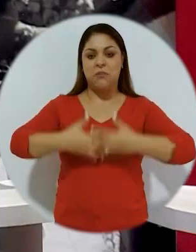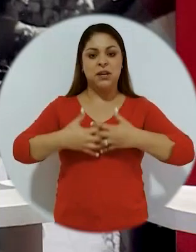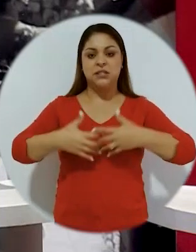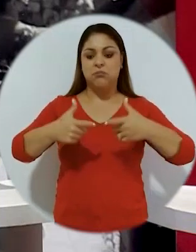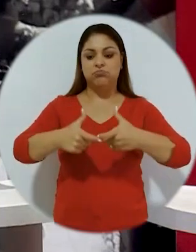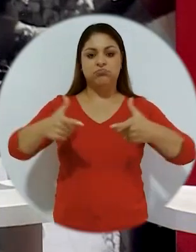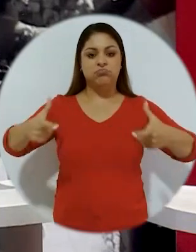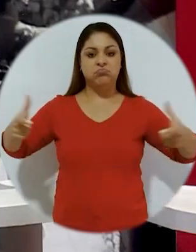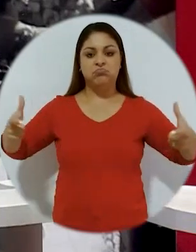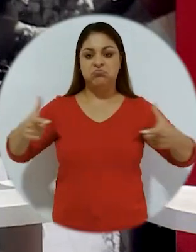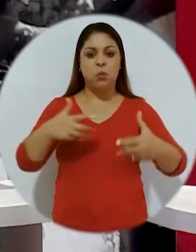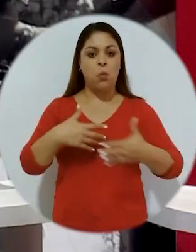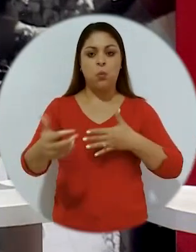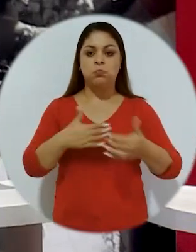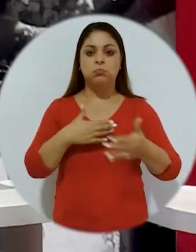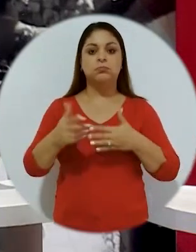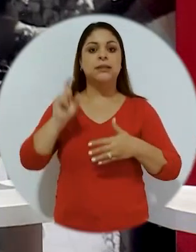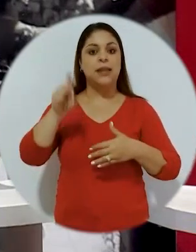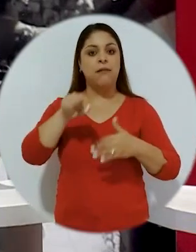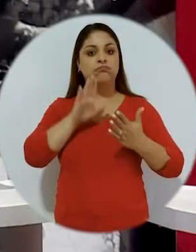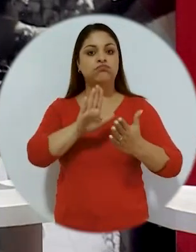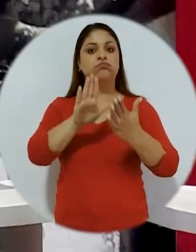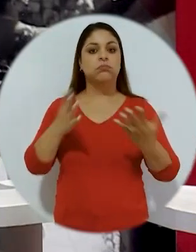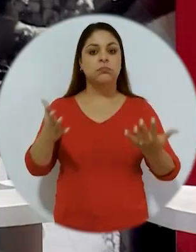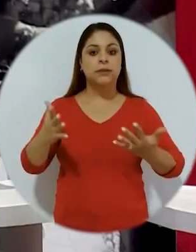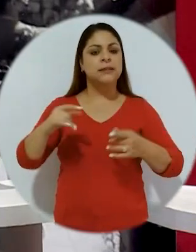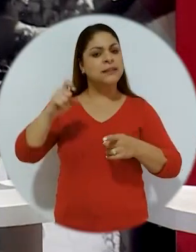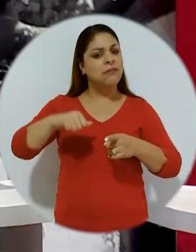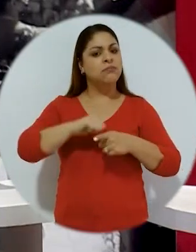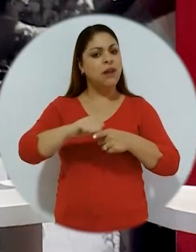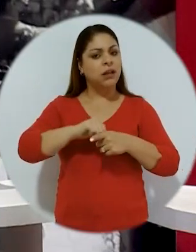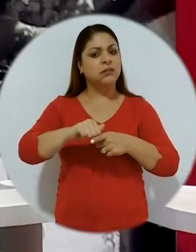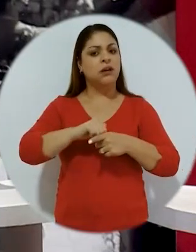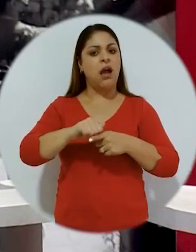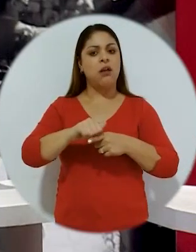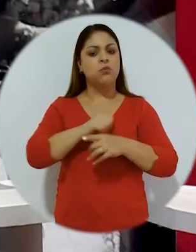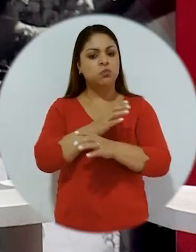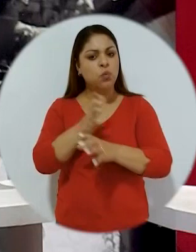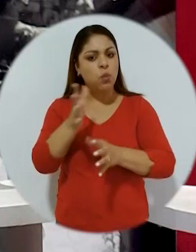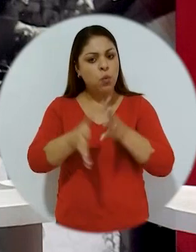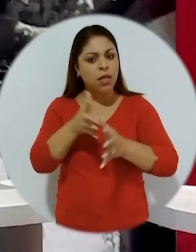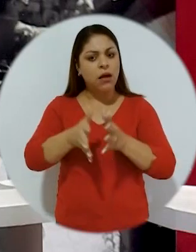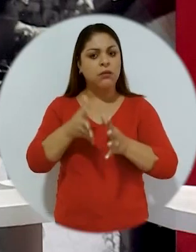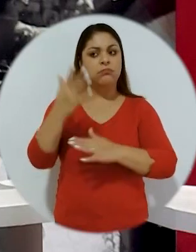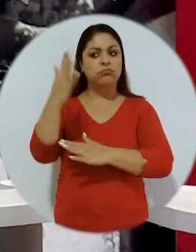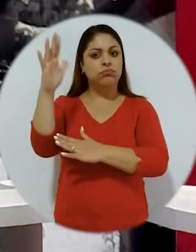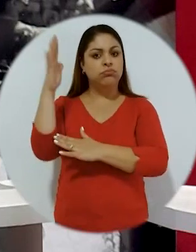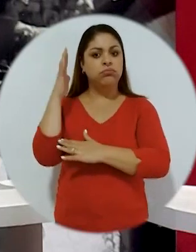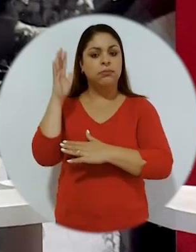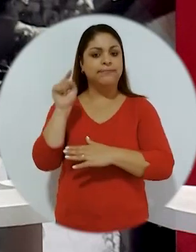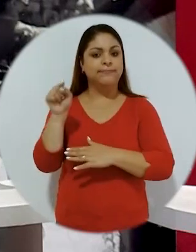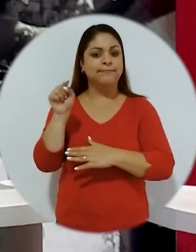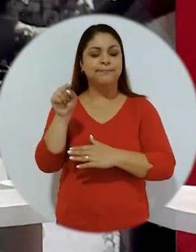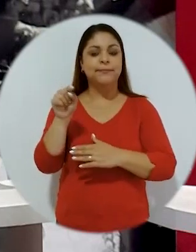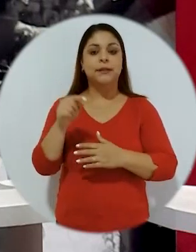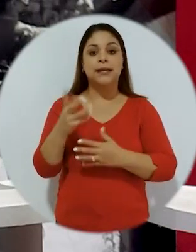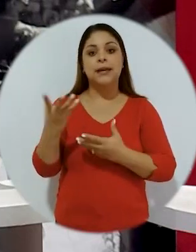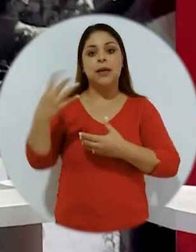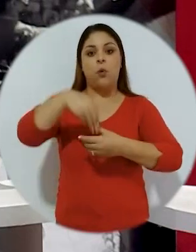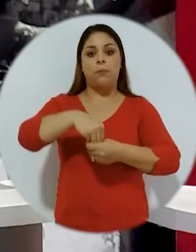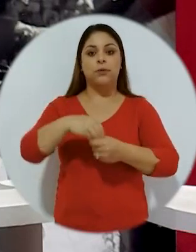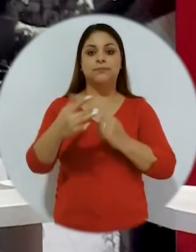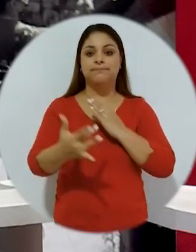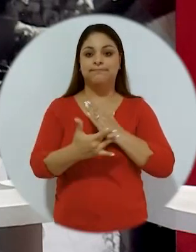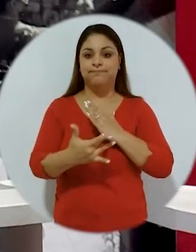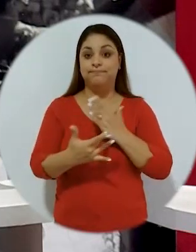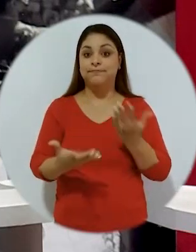enfrentan este reto de tener, ¿verdad?, prácticas innovadoras, productos innovadores e incorporar en ellos tecnología y por